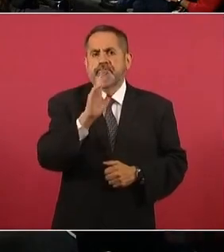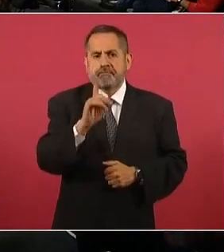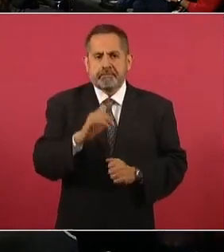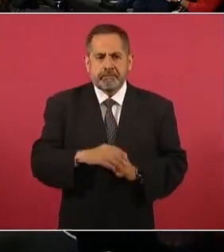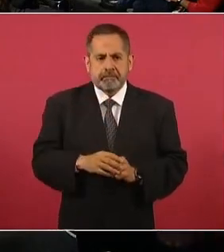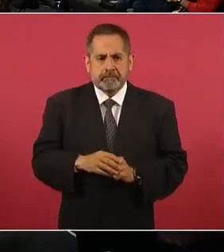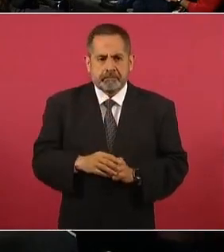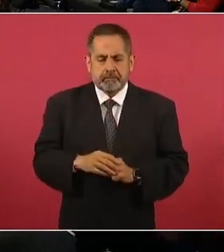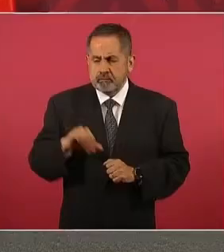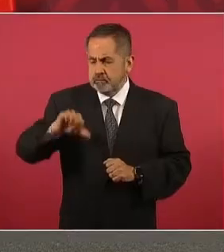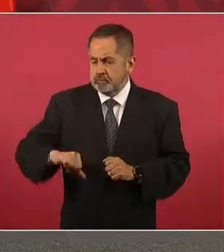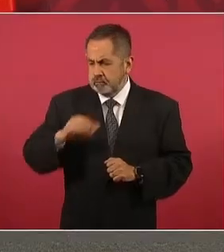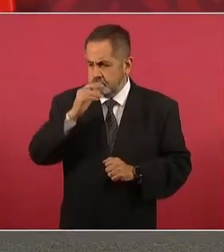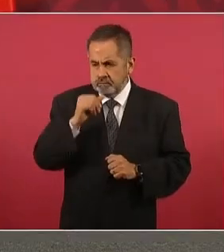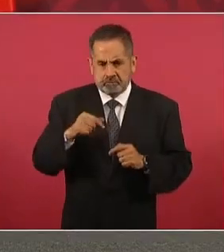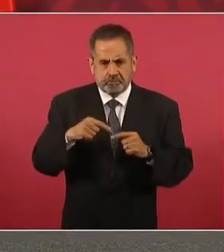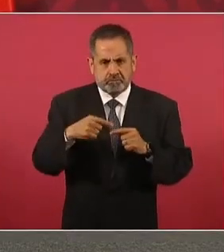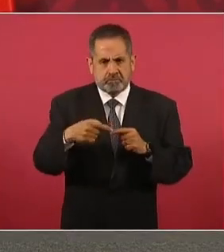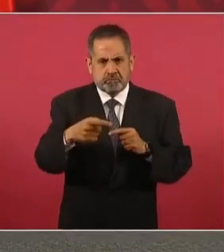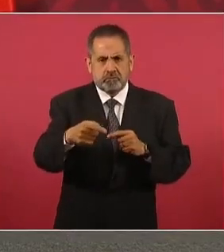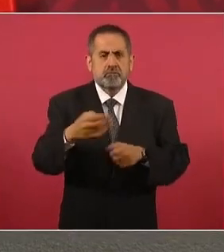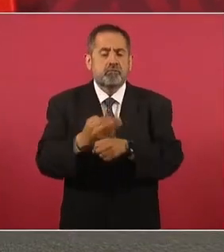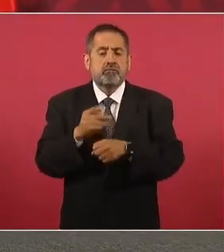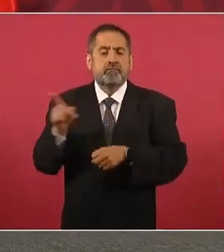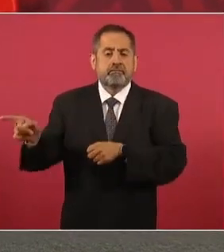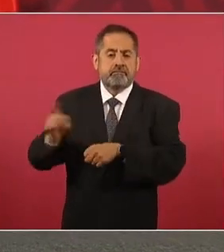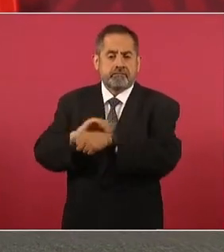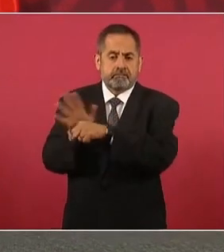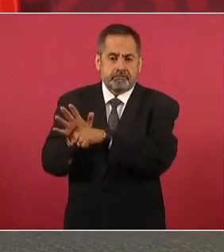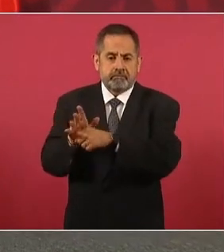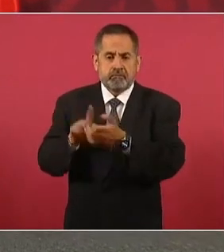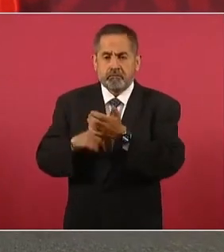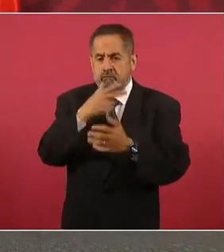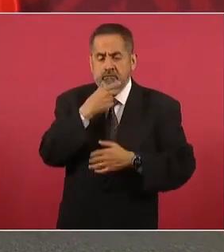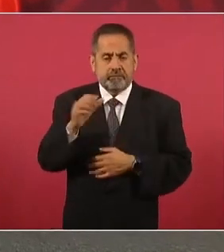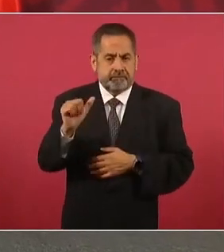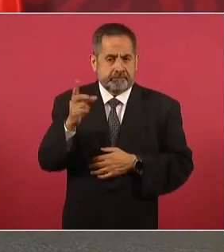en unos días, porque tiene COVID, Adán.